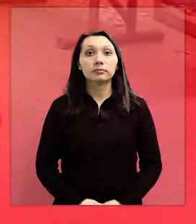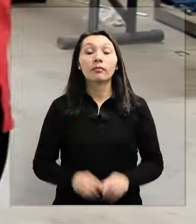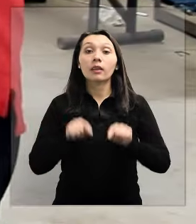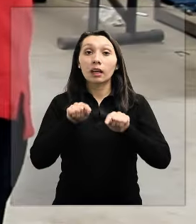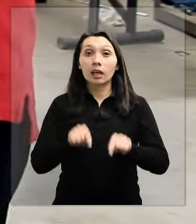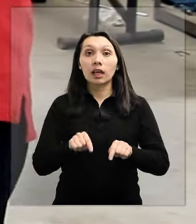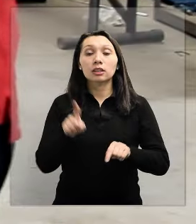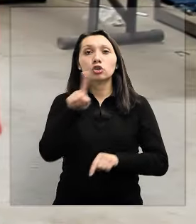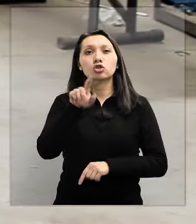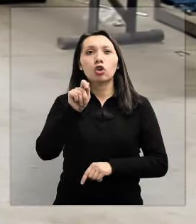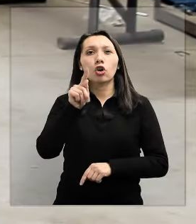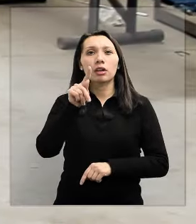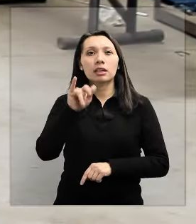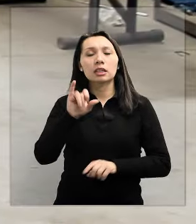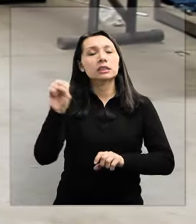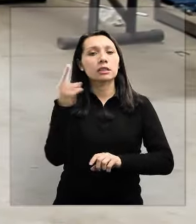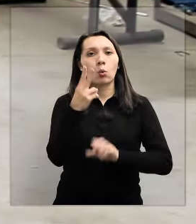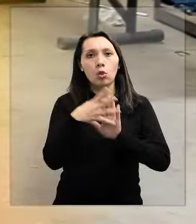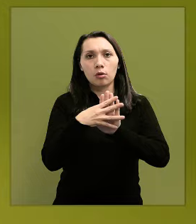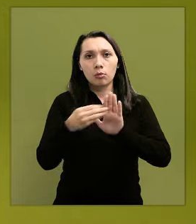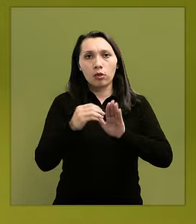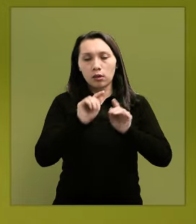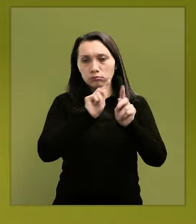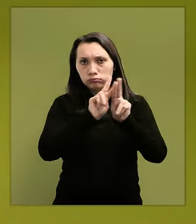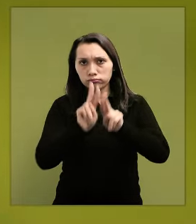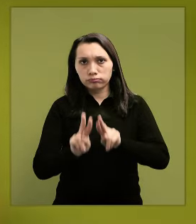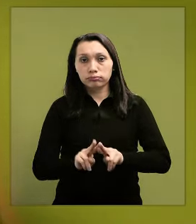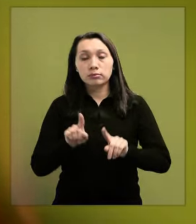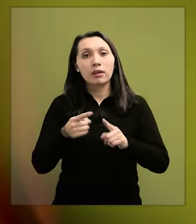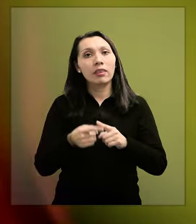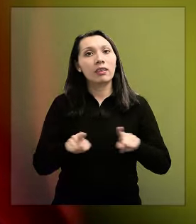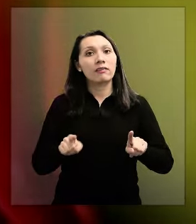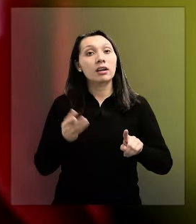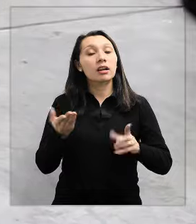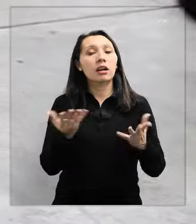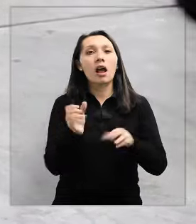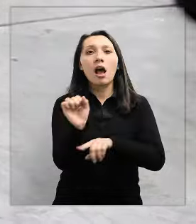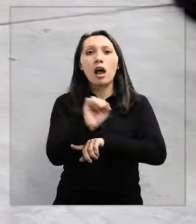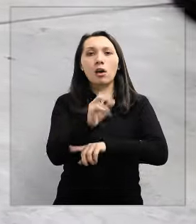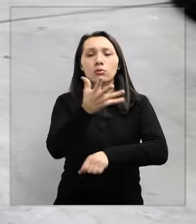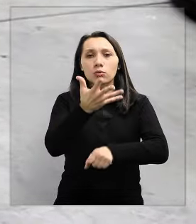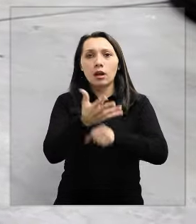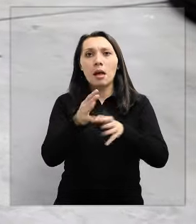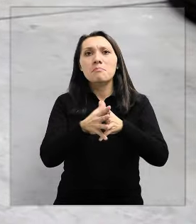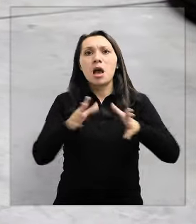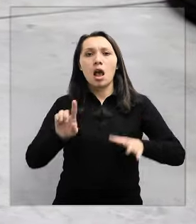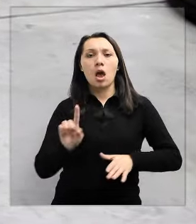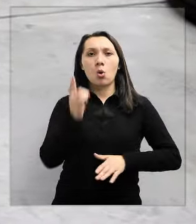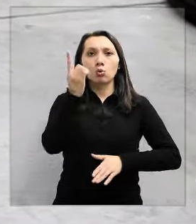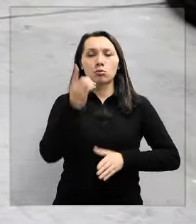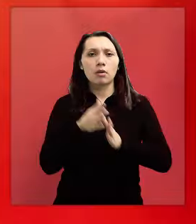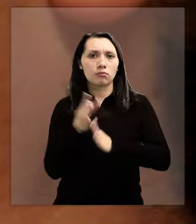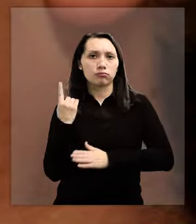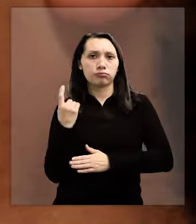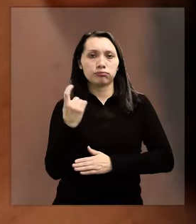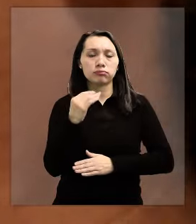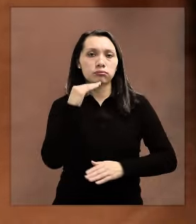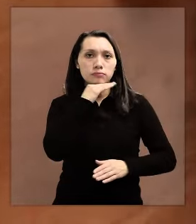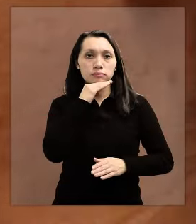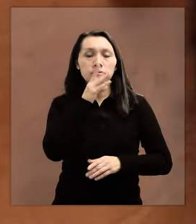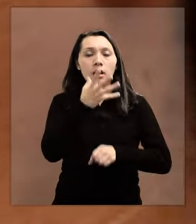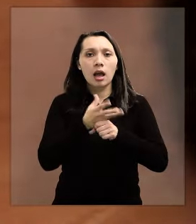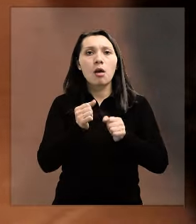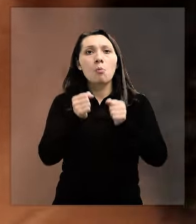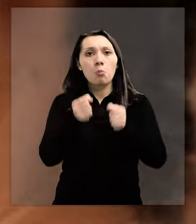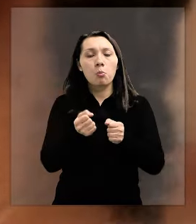Este es el Zoki, que es el segundo modelo que desarrollamos. Esta diferencia de ese es un vehículo que tiene mayor autonomía, mayor velocidad y además tiene